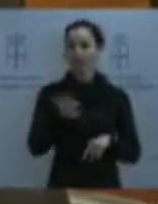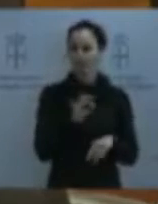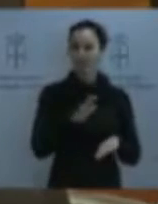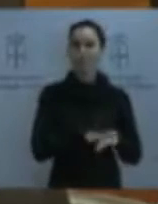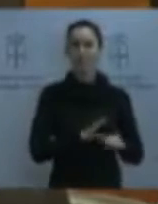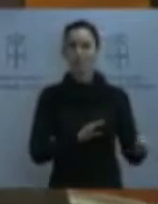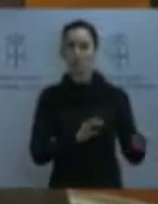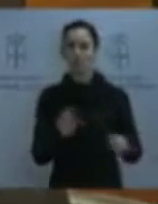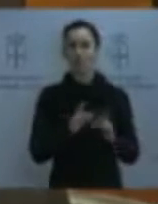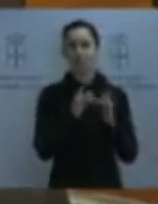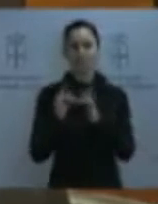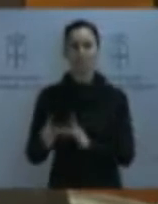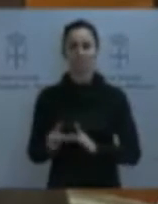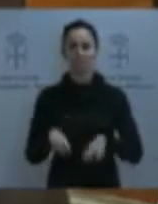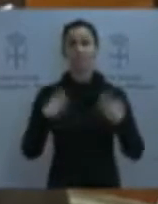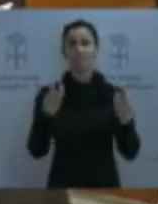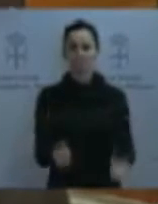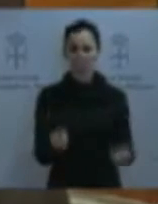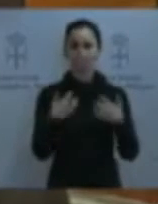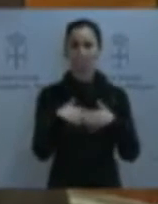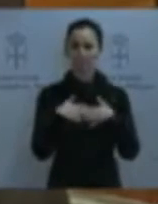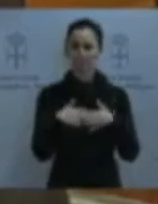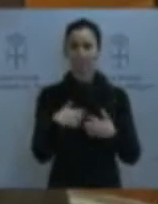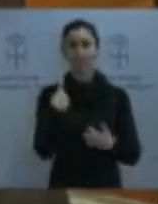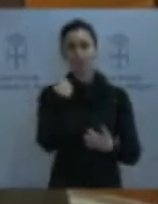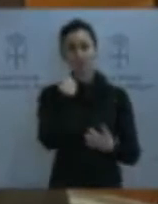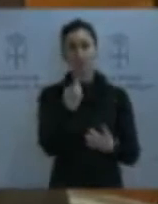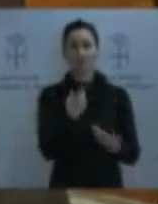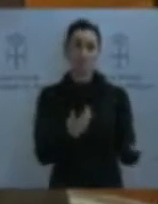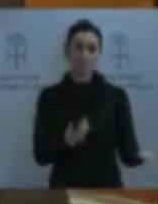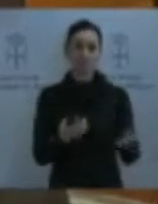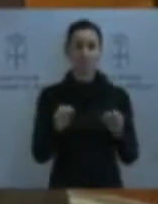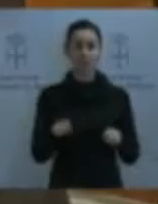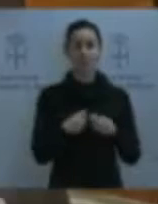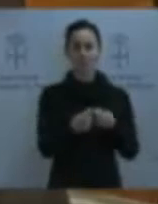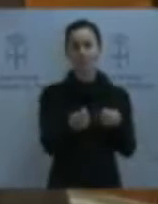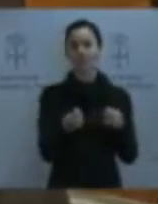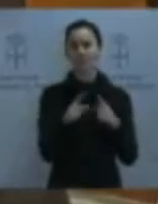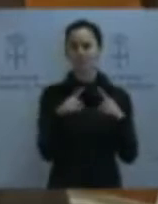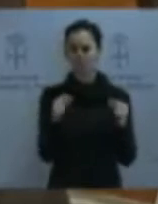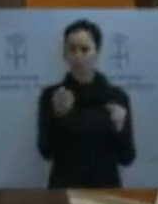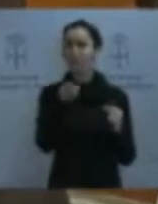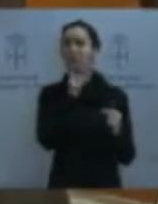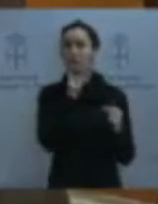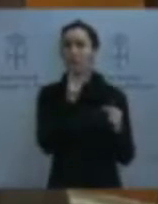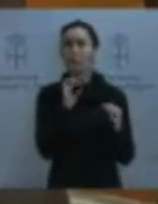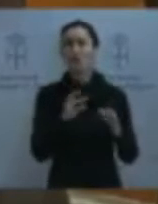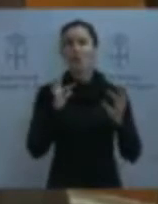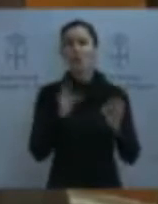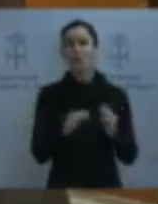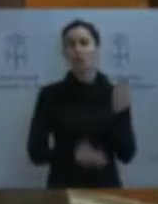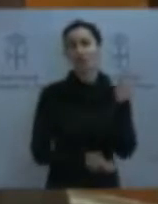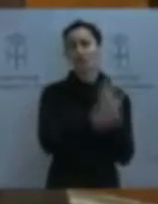Así empieza el relato del actual desmantelamiento en Asturias, con la connivencia de la FSA, y la incapacidad de los sucesivos